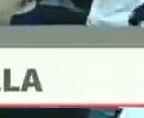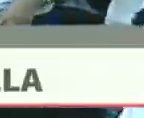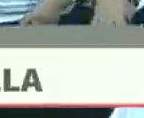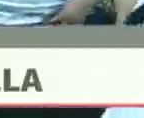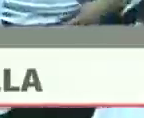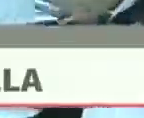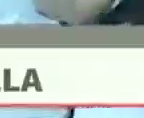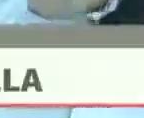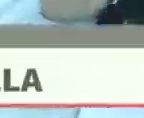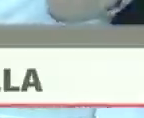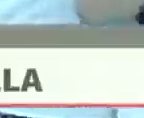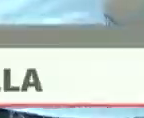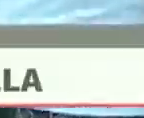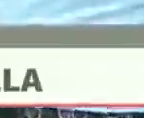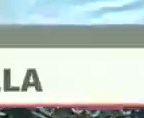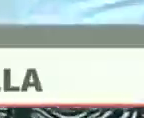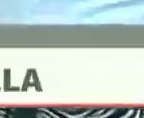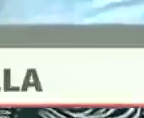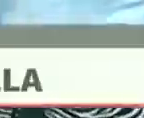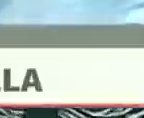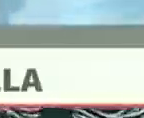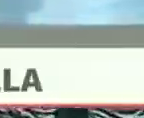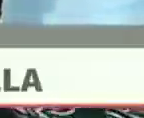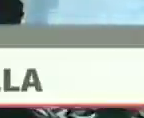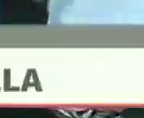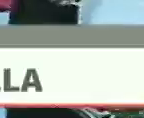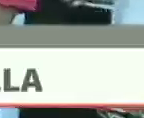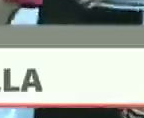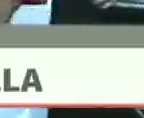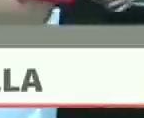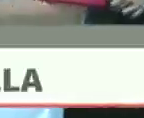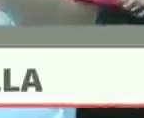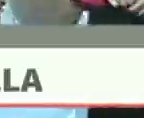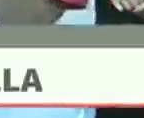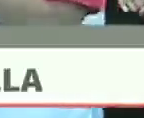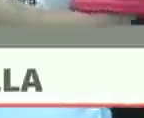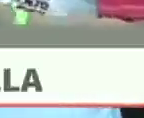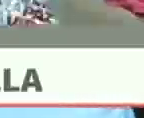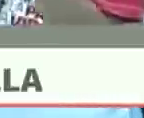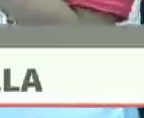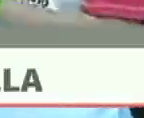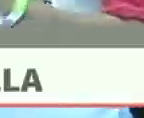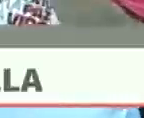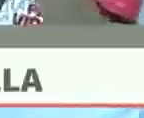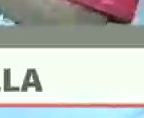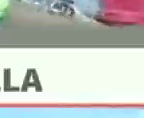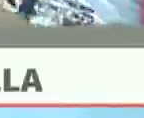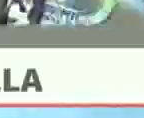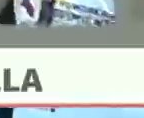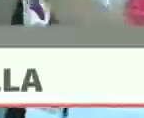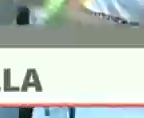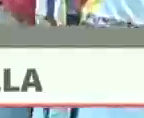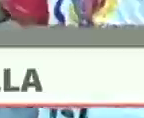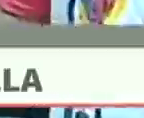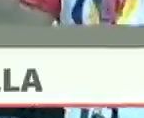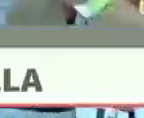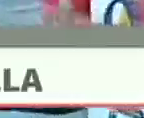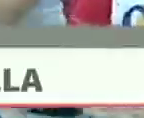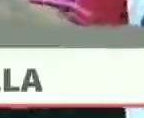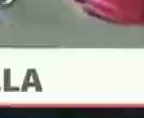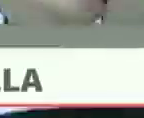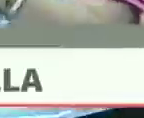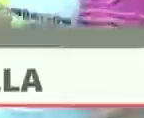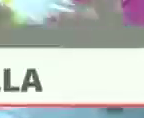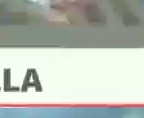pista presidente nicolás maduro que lucha plena como la luna llena dijo el